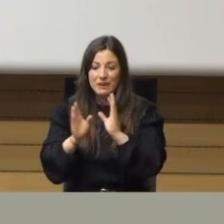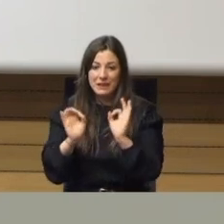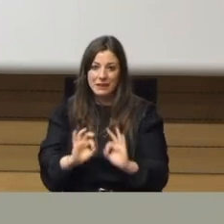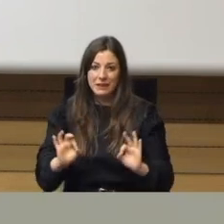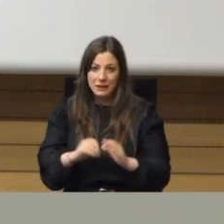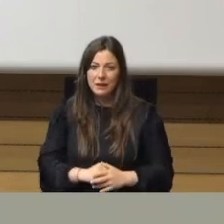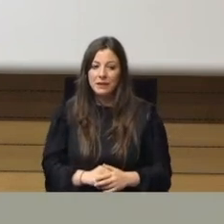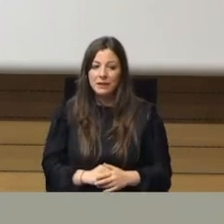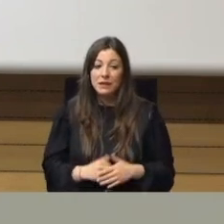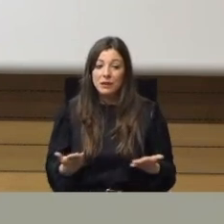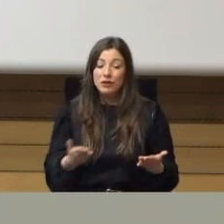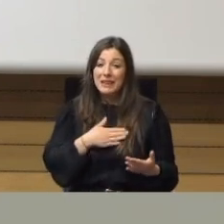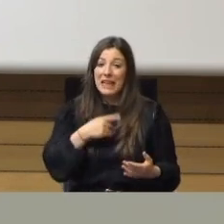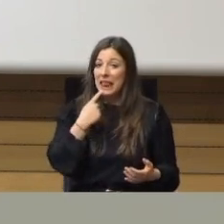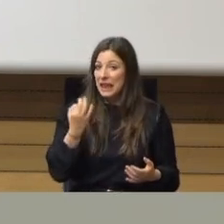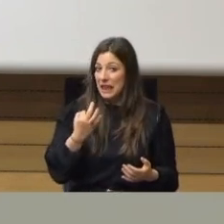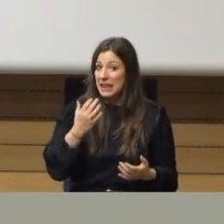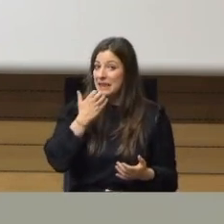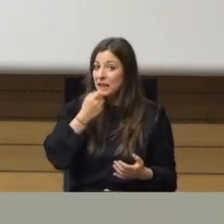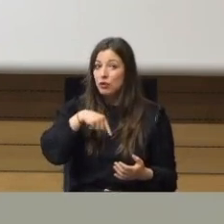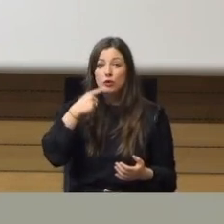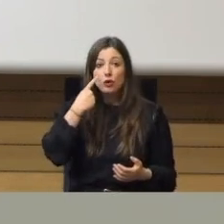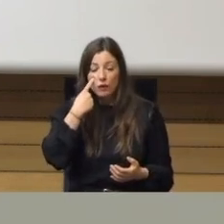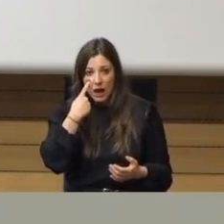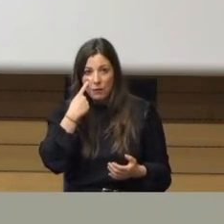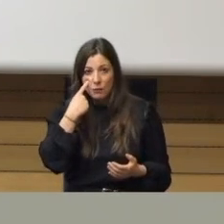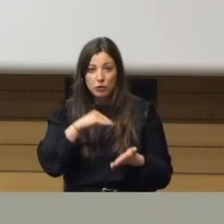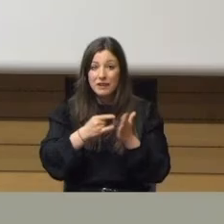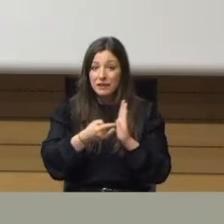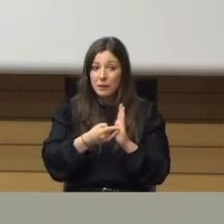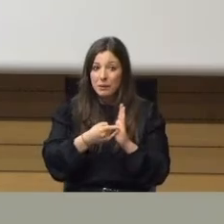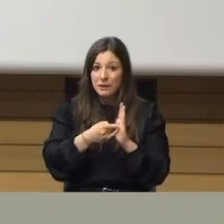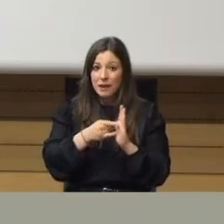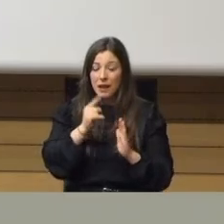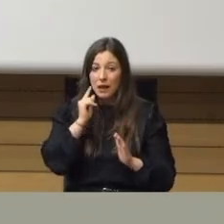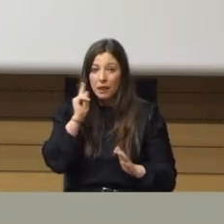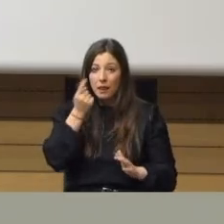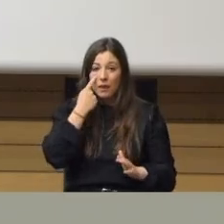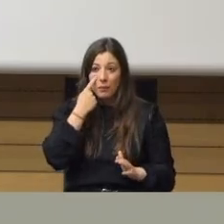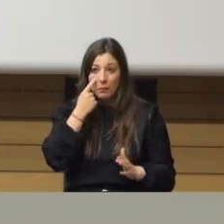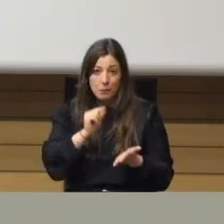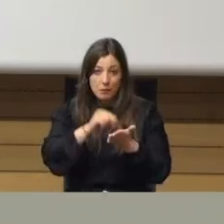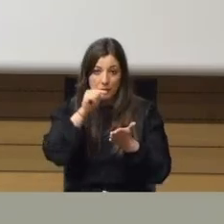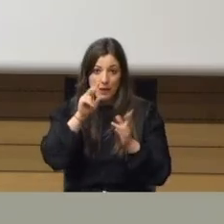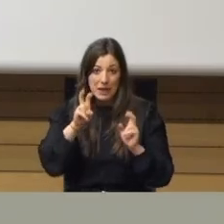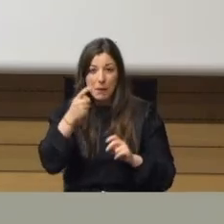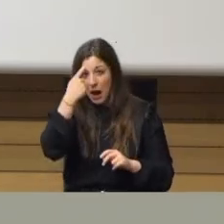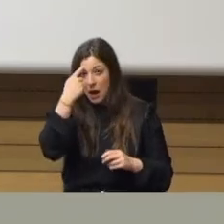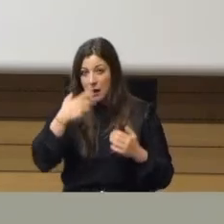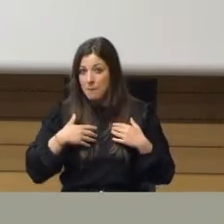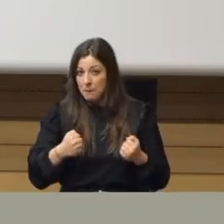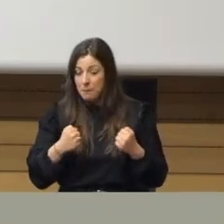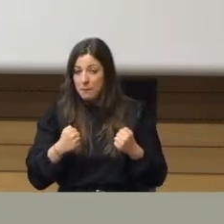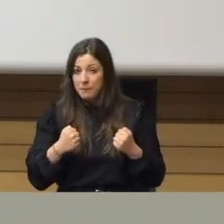Claro, ¿esto qué quiere decir? Si nos fijamos en los sistemas de alerta temprana de salud mental que estableció